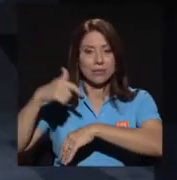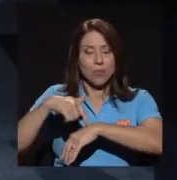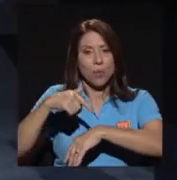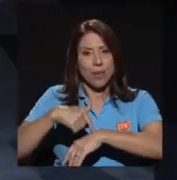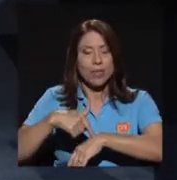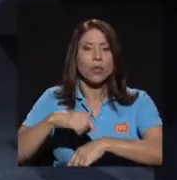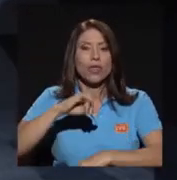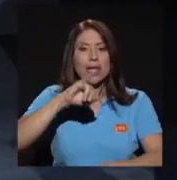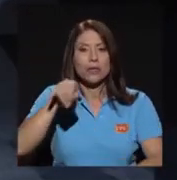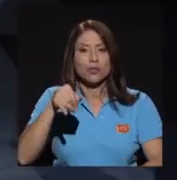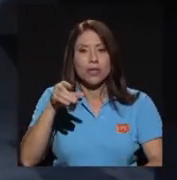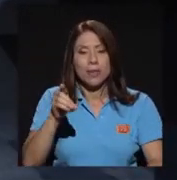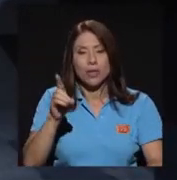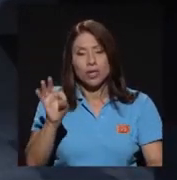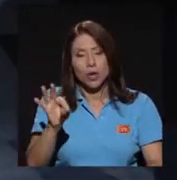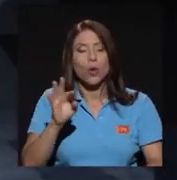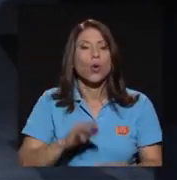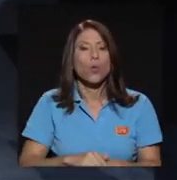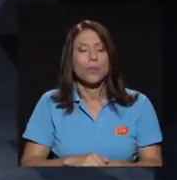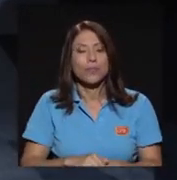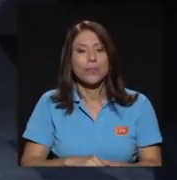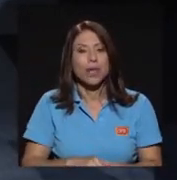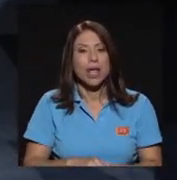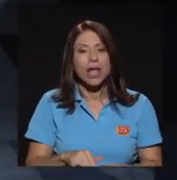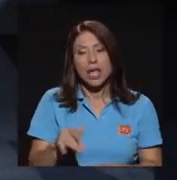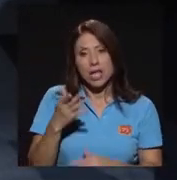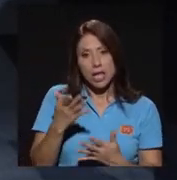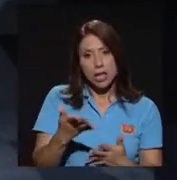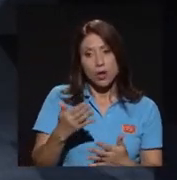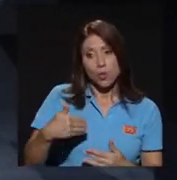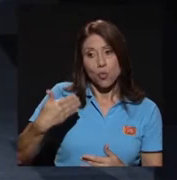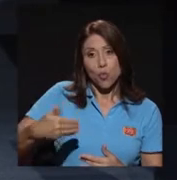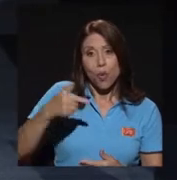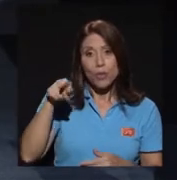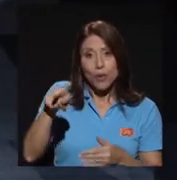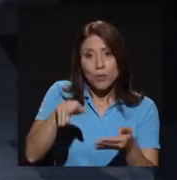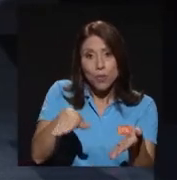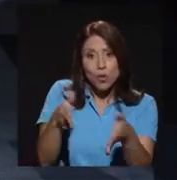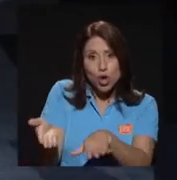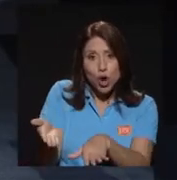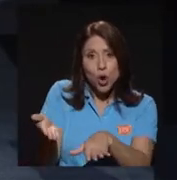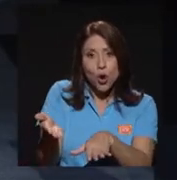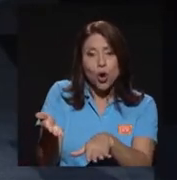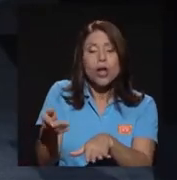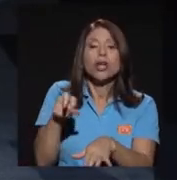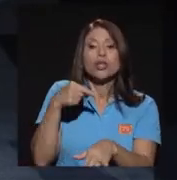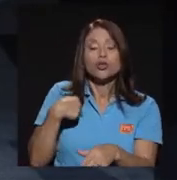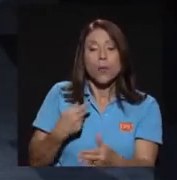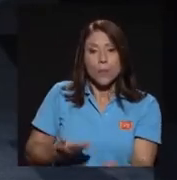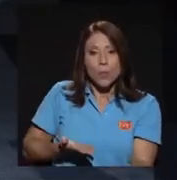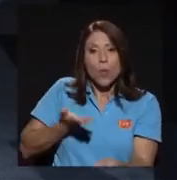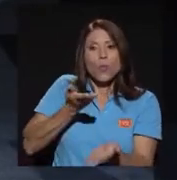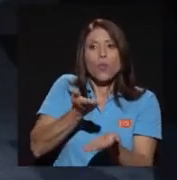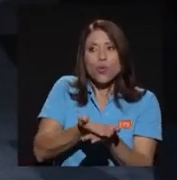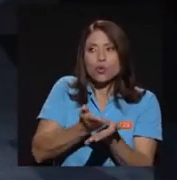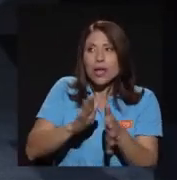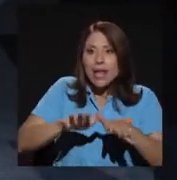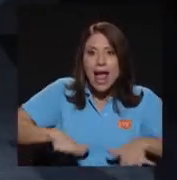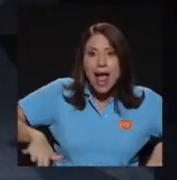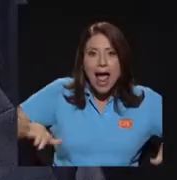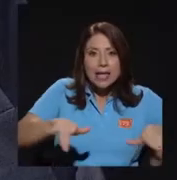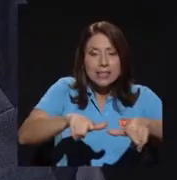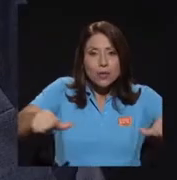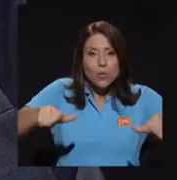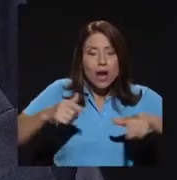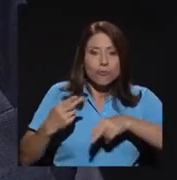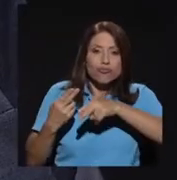y como decano cuando él murió y yo fui que propuse que se le pusiera el nombre